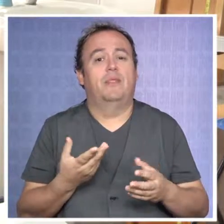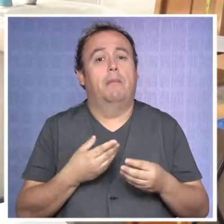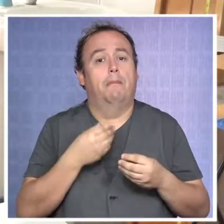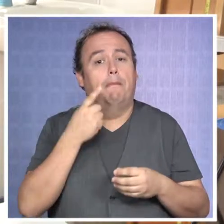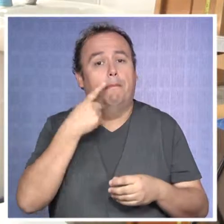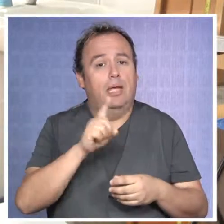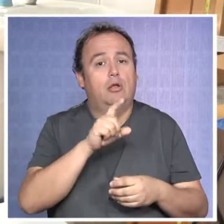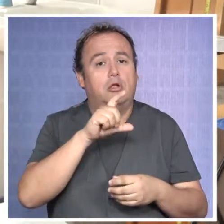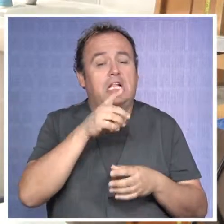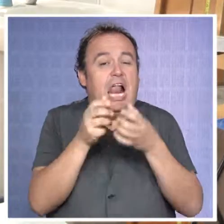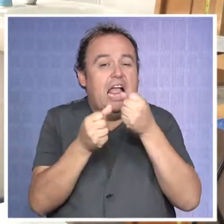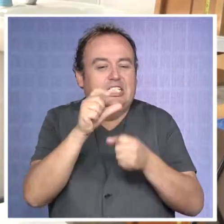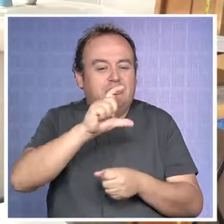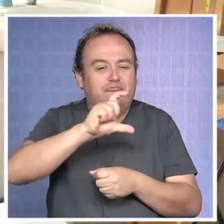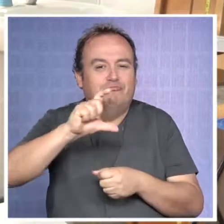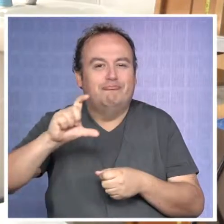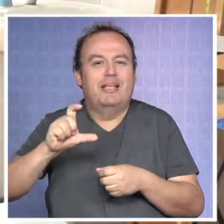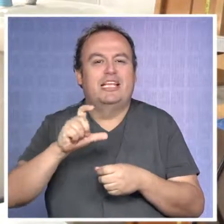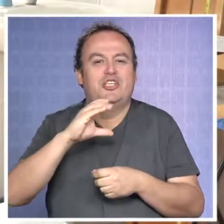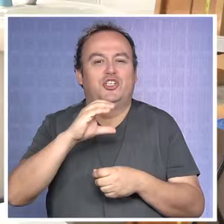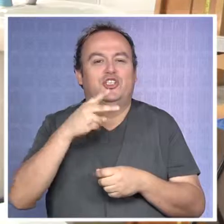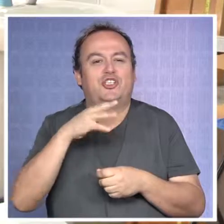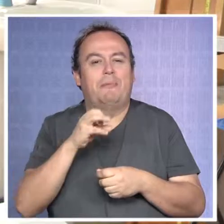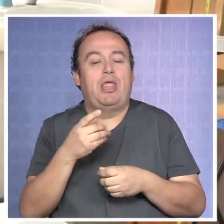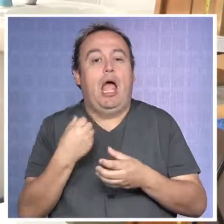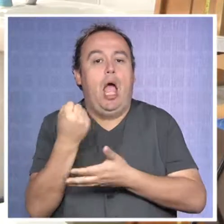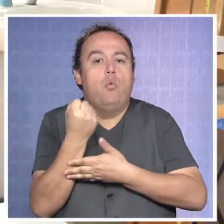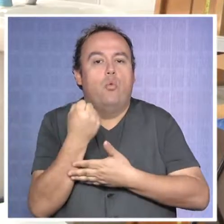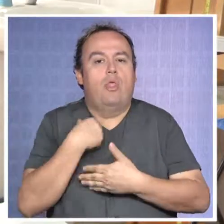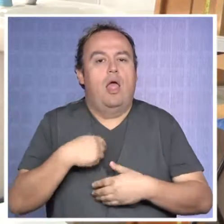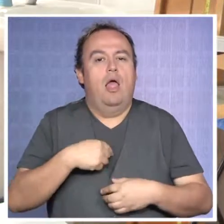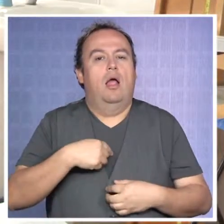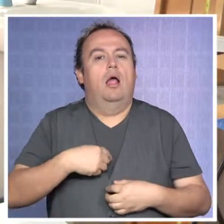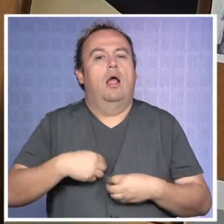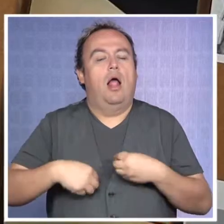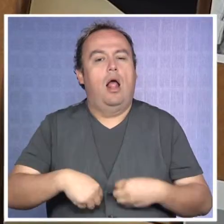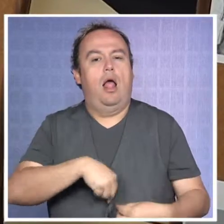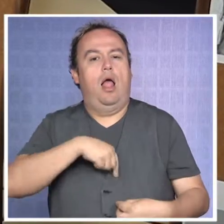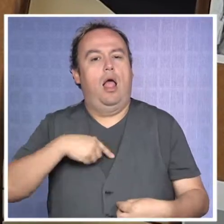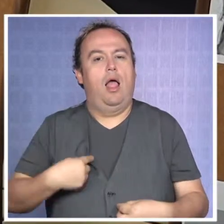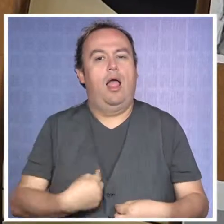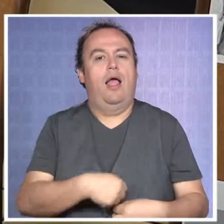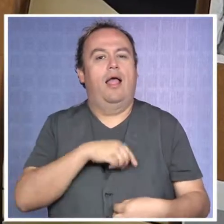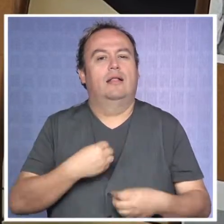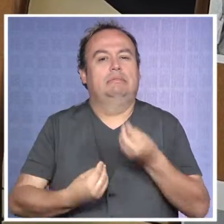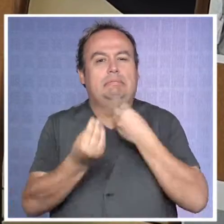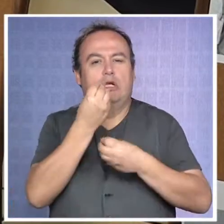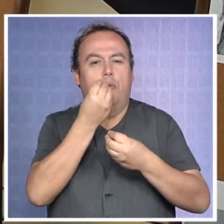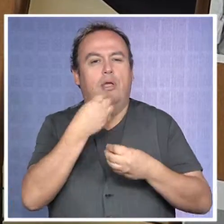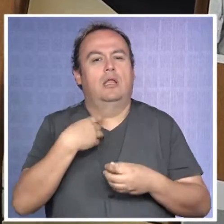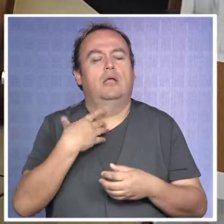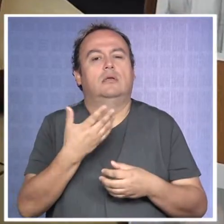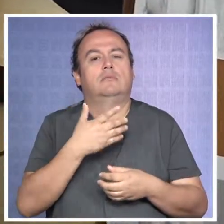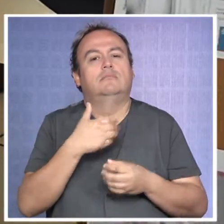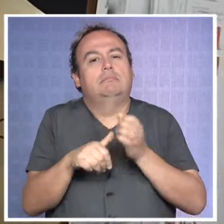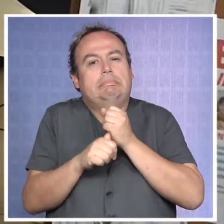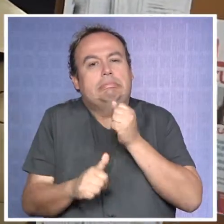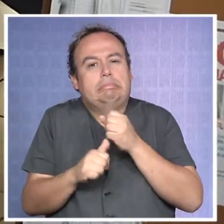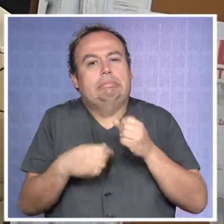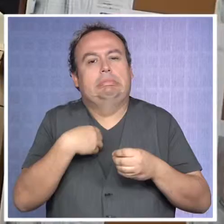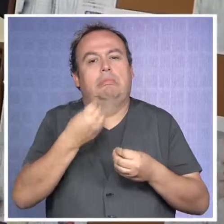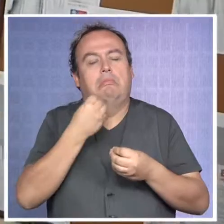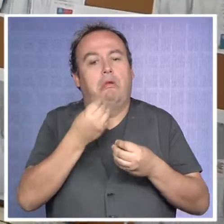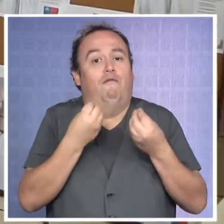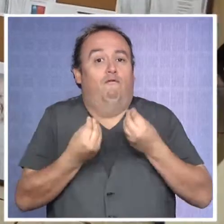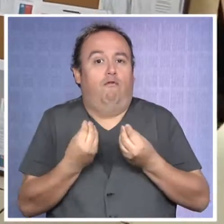sí son buenos, siempre sirven porque ayudan a lo que es el intestino y a las deposiciones y a otro tipo de a prevenir otro